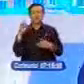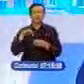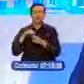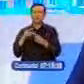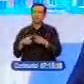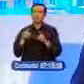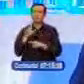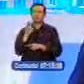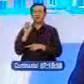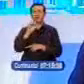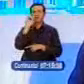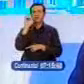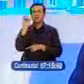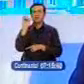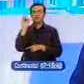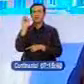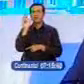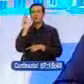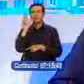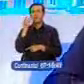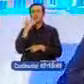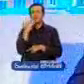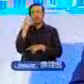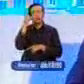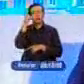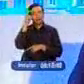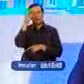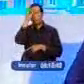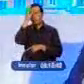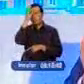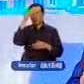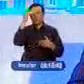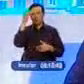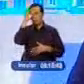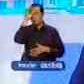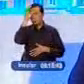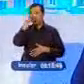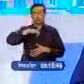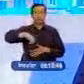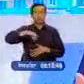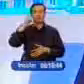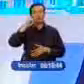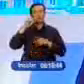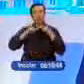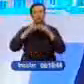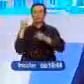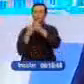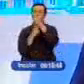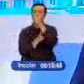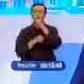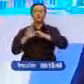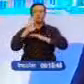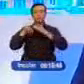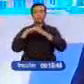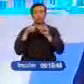más de 30 puntos de diferencia. Por tanto, yo creo que esta cultura política, esta cultura democrática tiene que irse fortaleciendo con el compromiso de todos